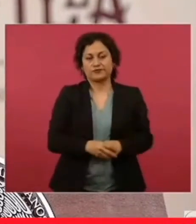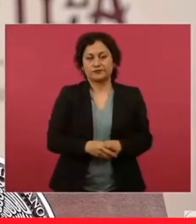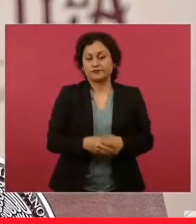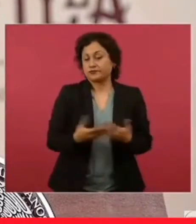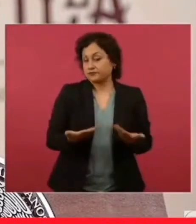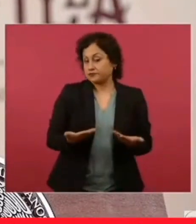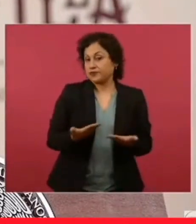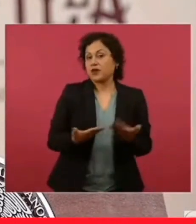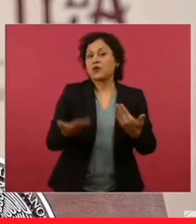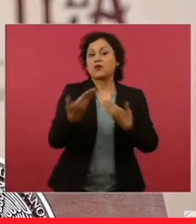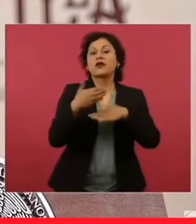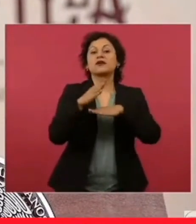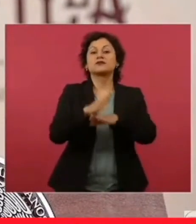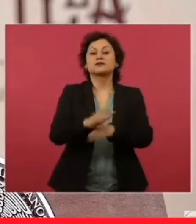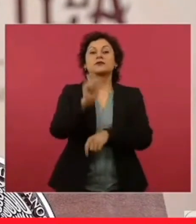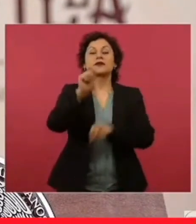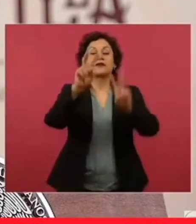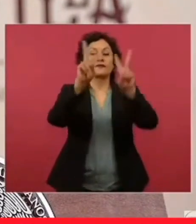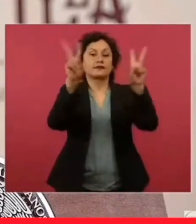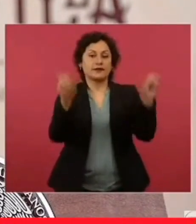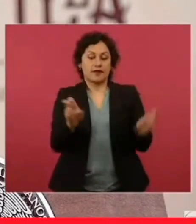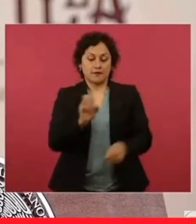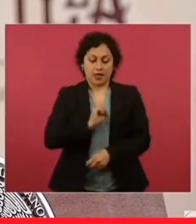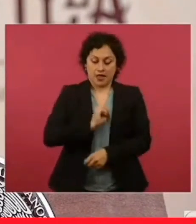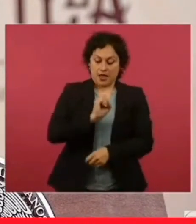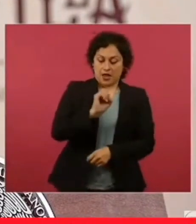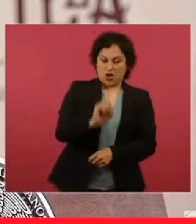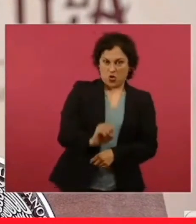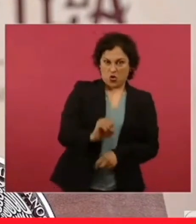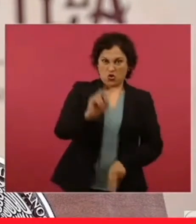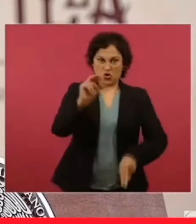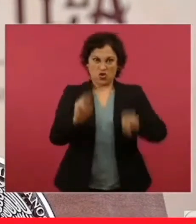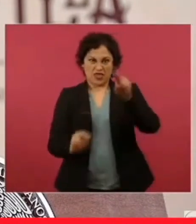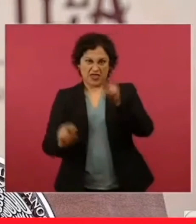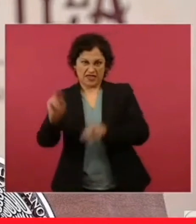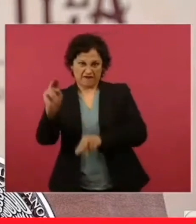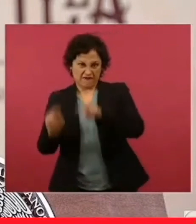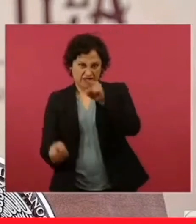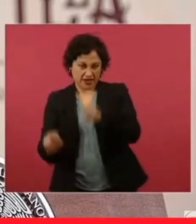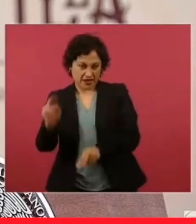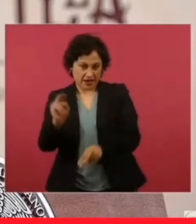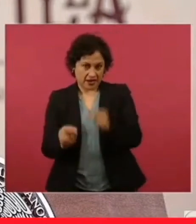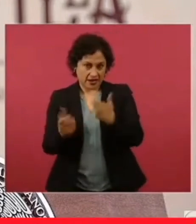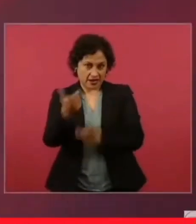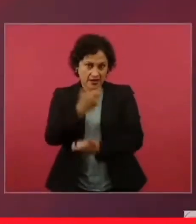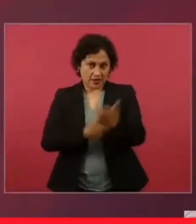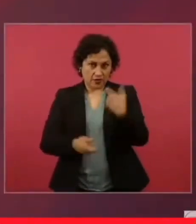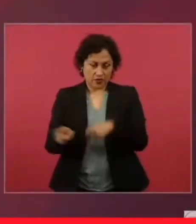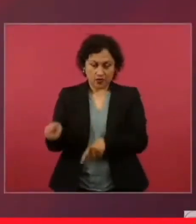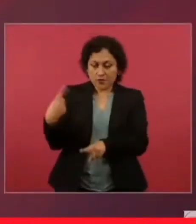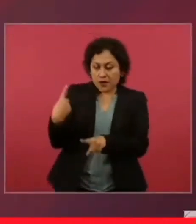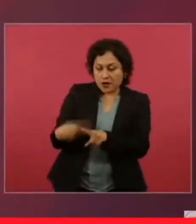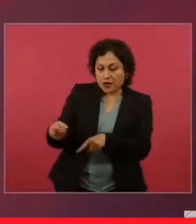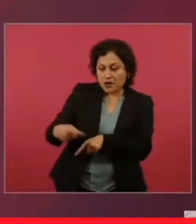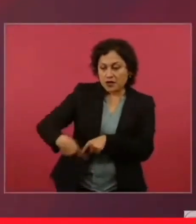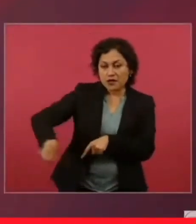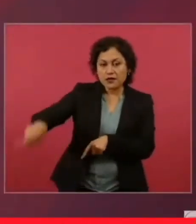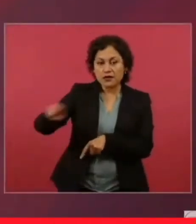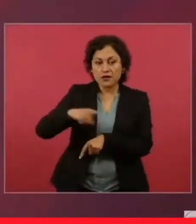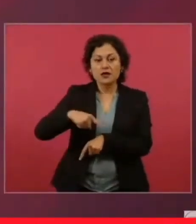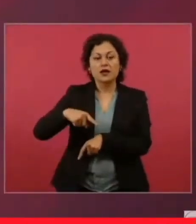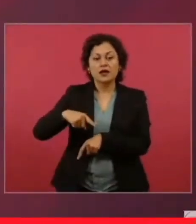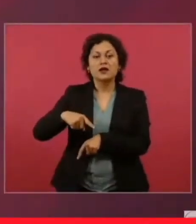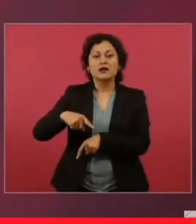el discurso de odio y el clasismo de quienes apoyaron el desalojo del plantón